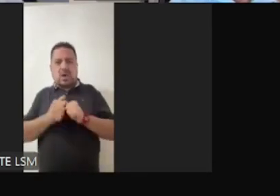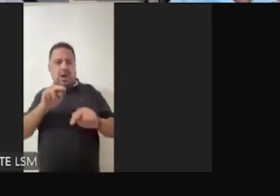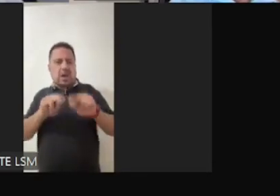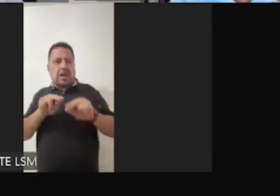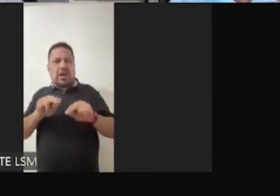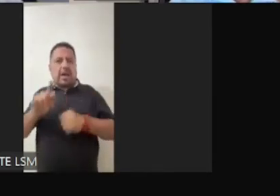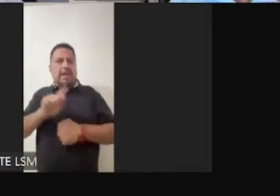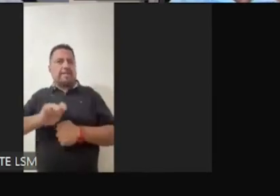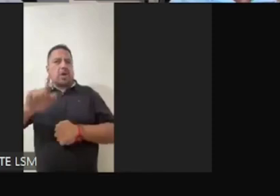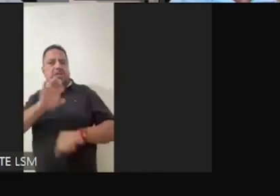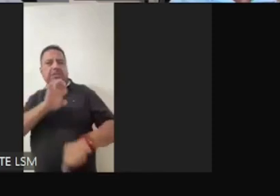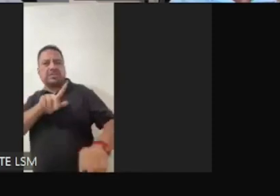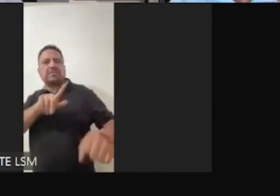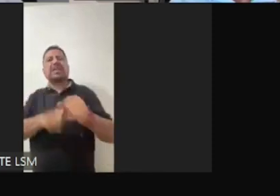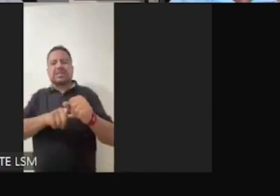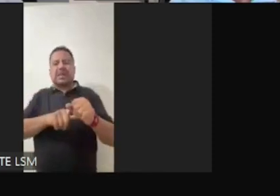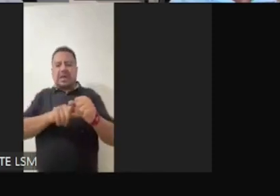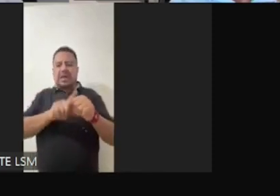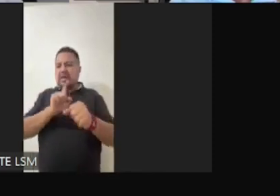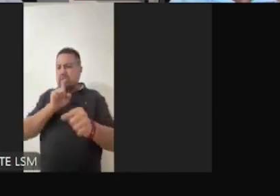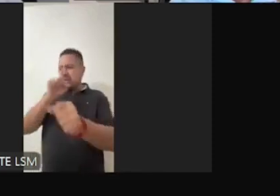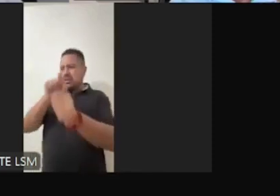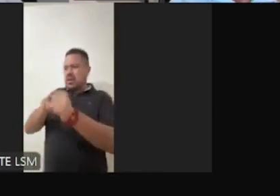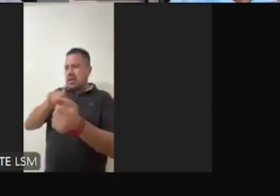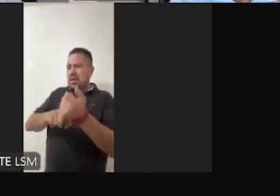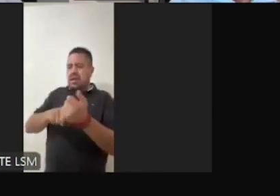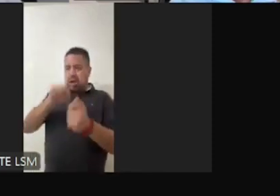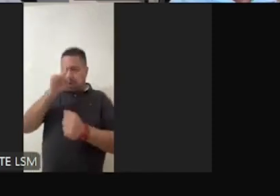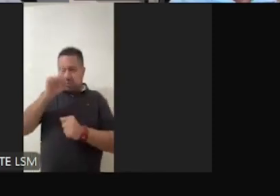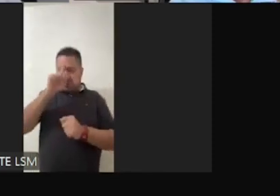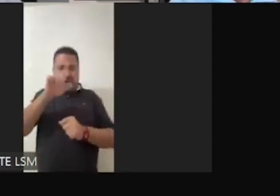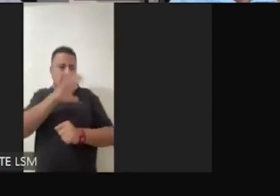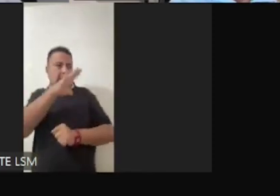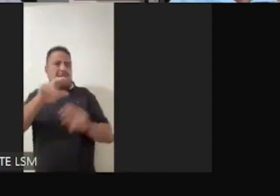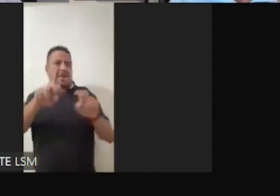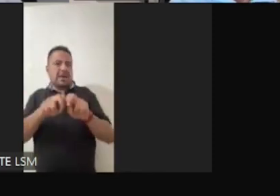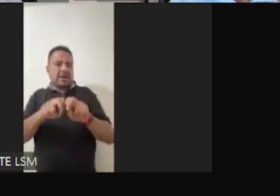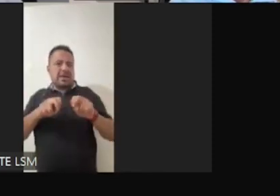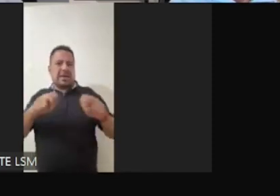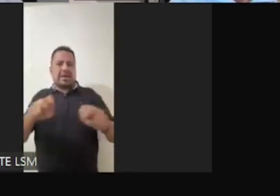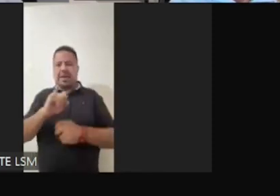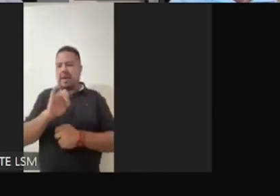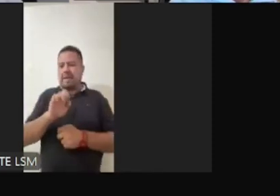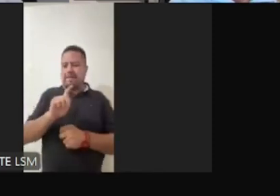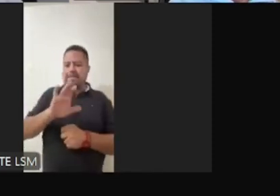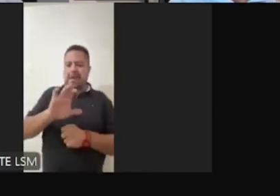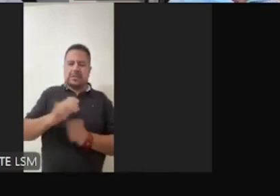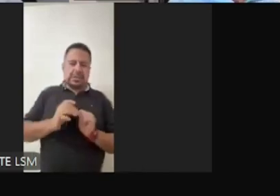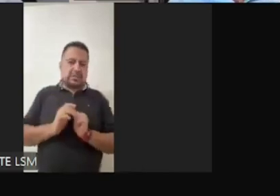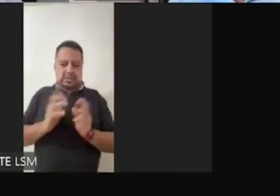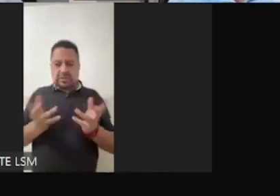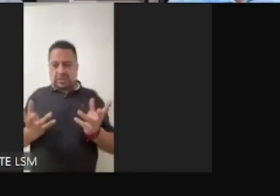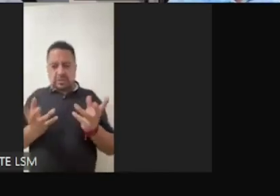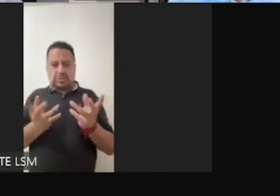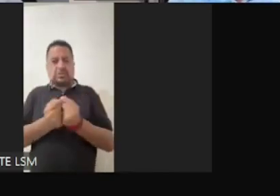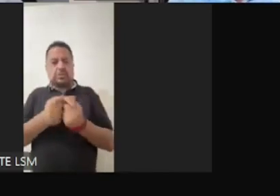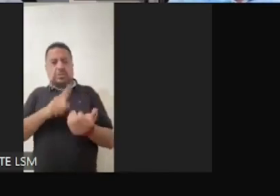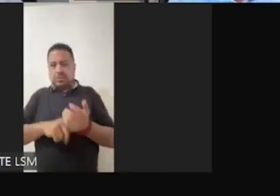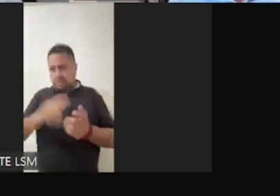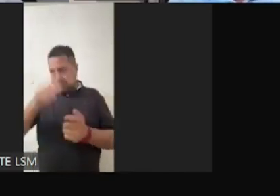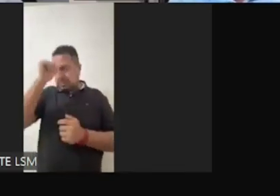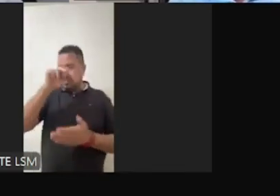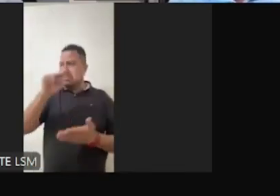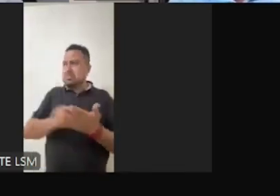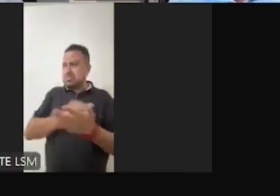profesional especializado adscrito al consejo general del referido instituto electoral local las partes suscribieron un